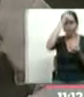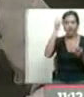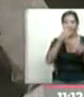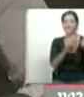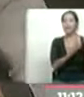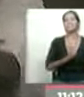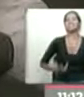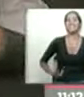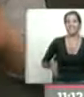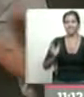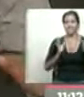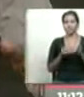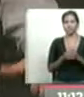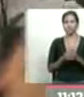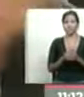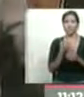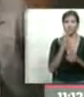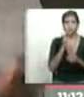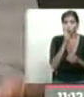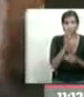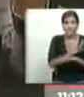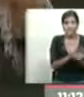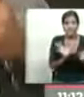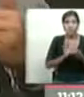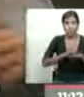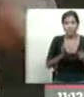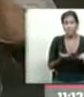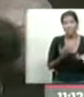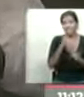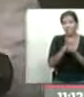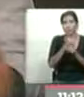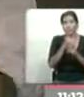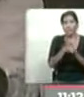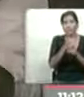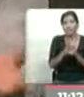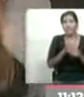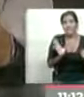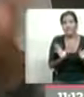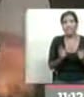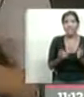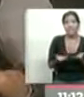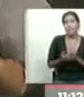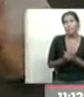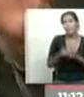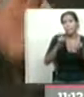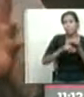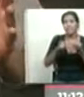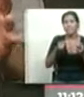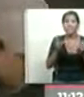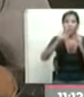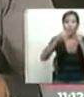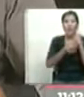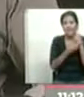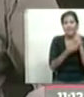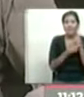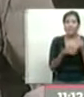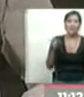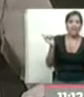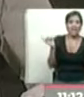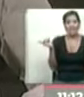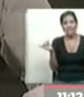presidenta. Eso es un ejemplo horrible porque ya te salió competencia Fabiana Rosales. Es más hippie y es más carismática que tú, me dijeron alguna vez.